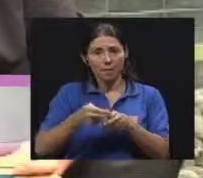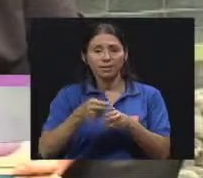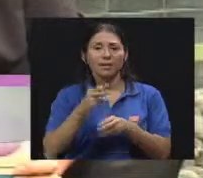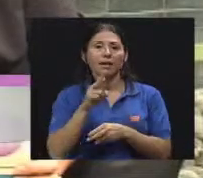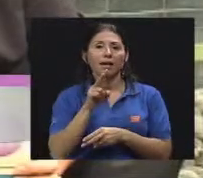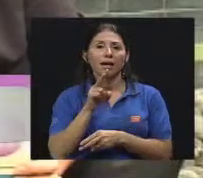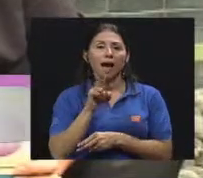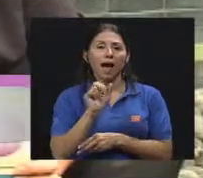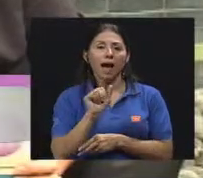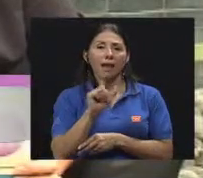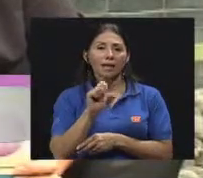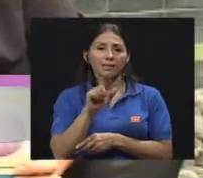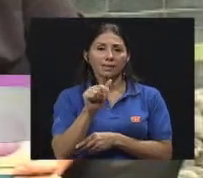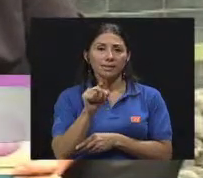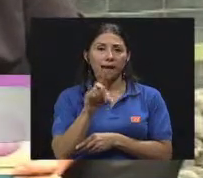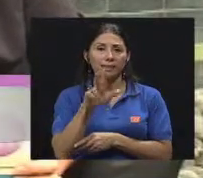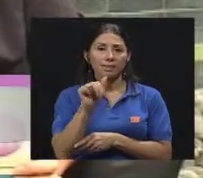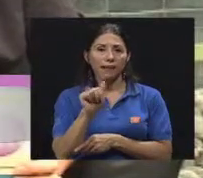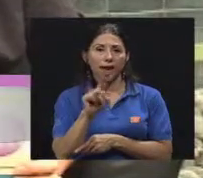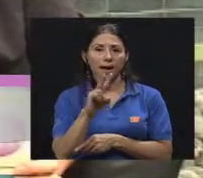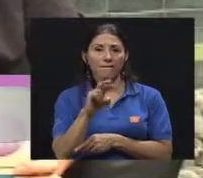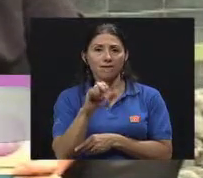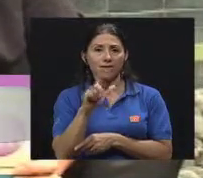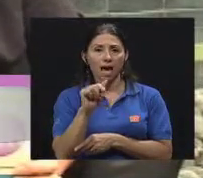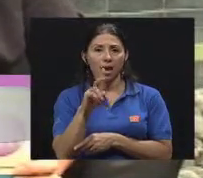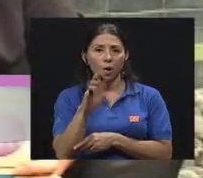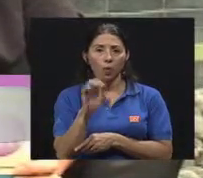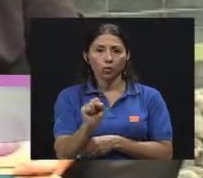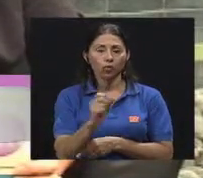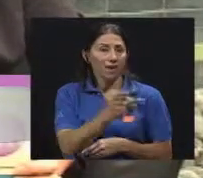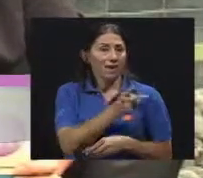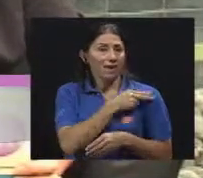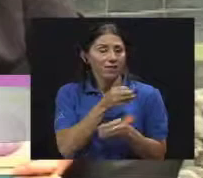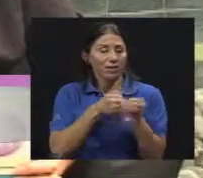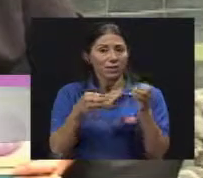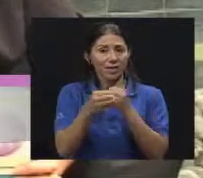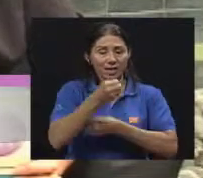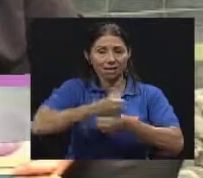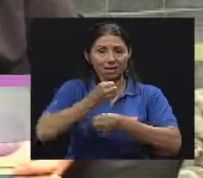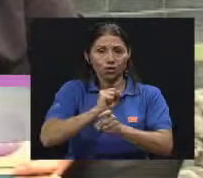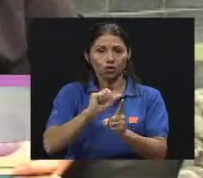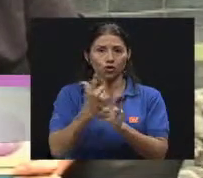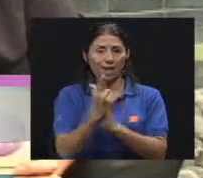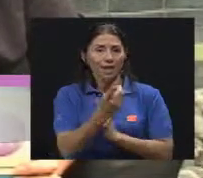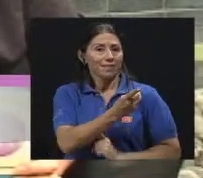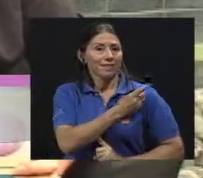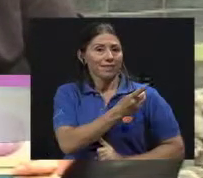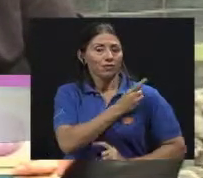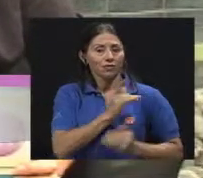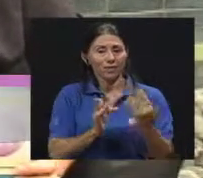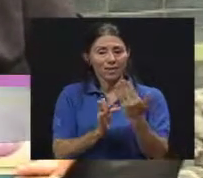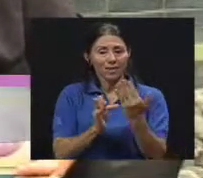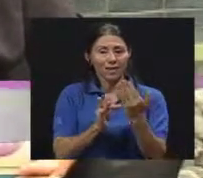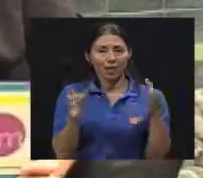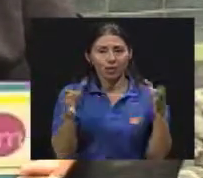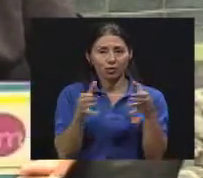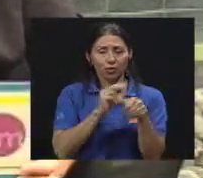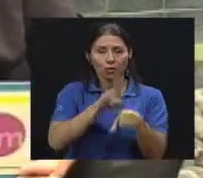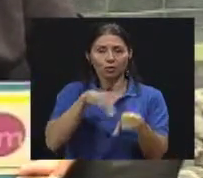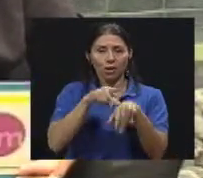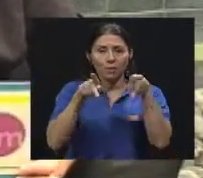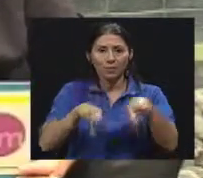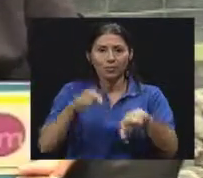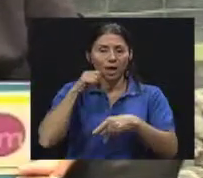de la Máster, Alexandra Villalobos Quesada, jefe de la Unidad de Gestión Social de la Dirección Técnica del Consejo Nacional de la